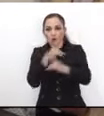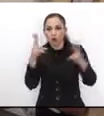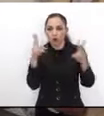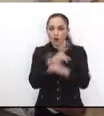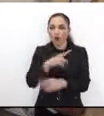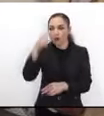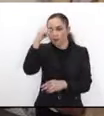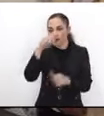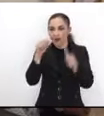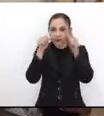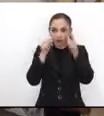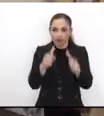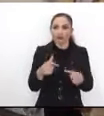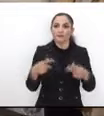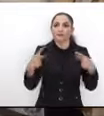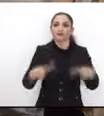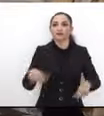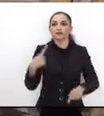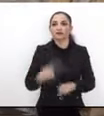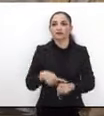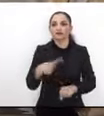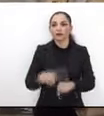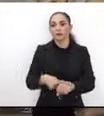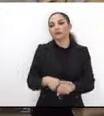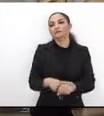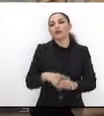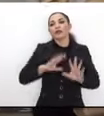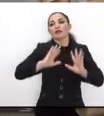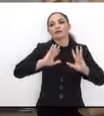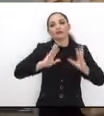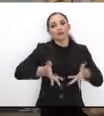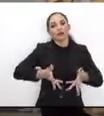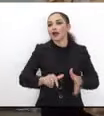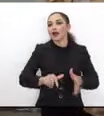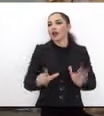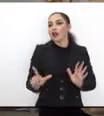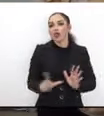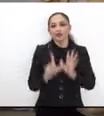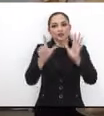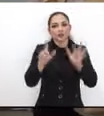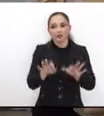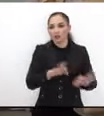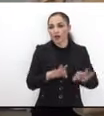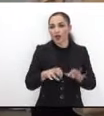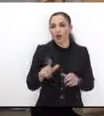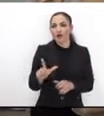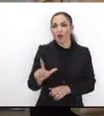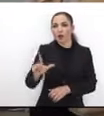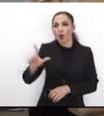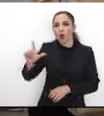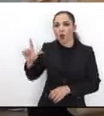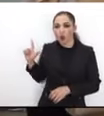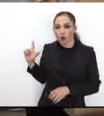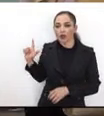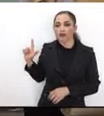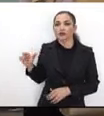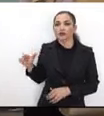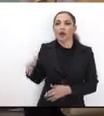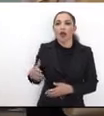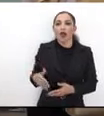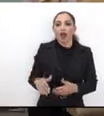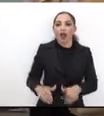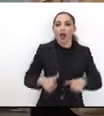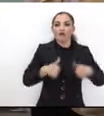estos pacientes. Ya tenemos trabajando desde el día lunes la caseta que está fuera de urgencia, que